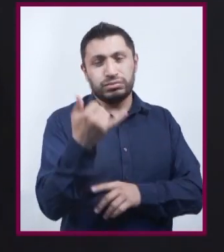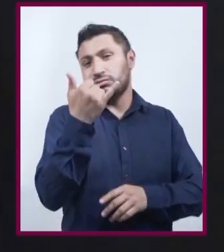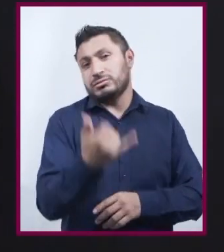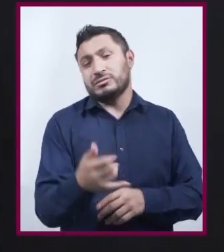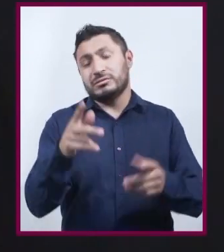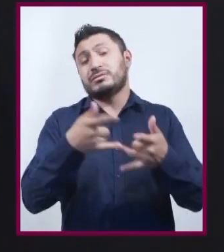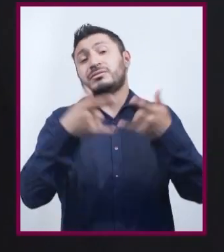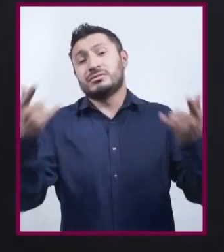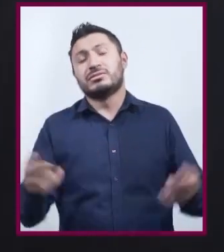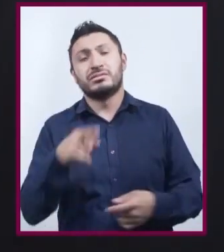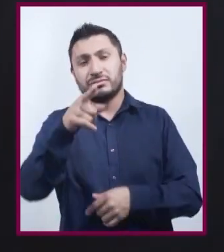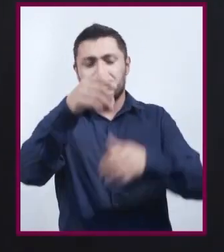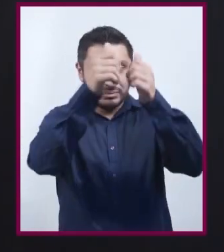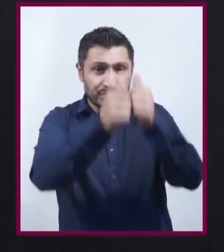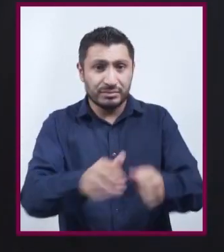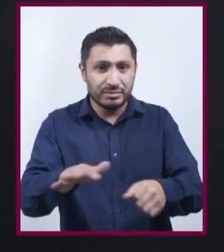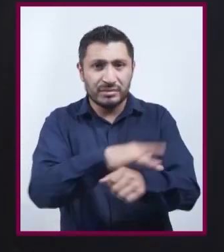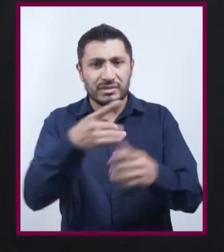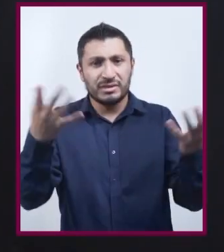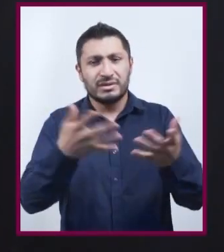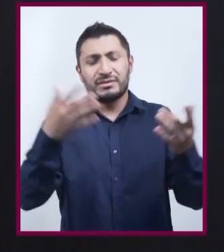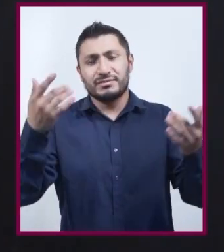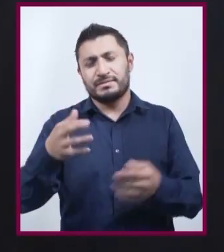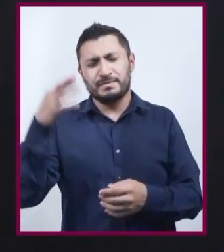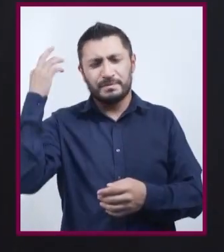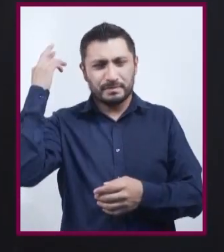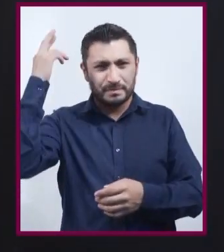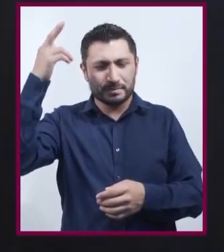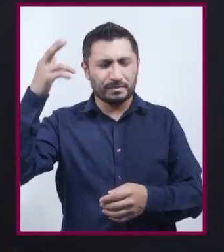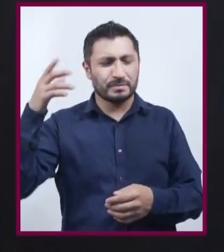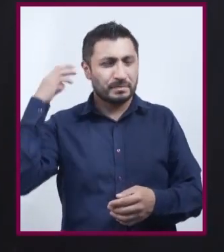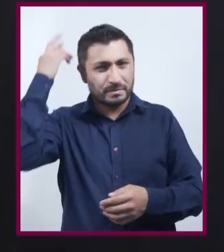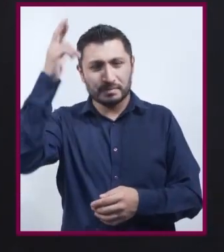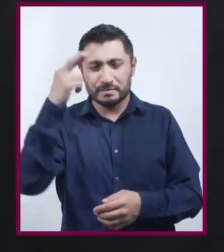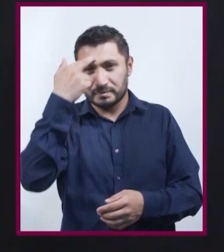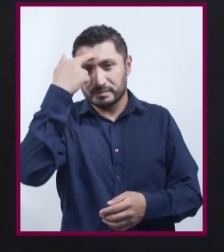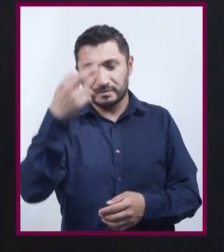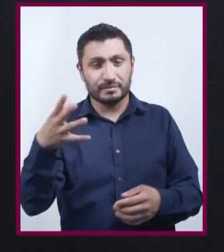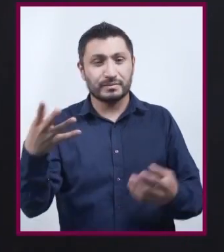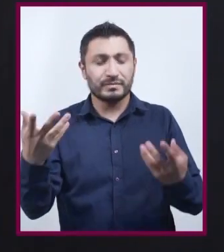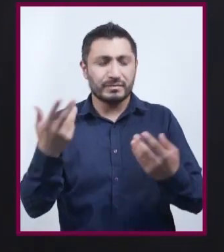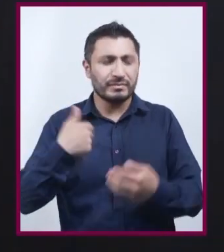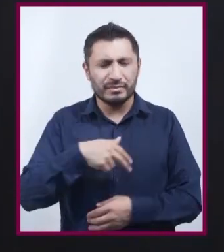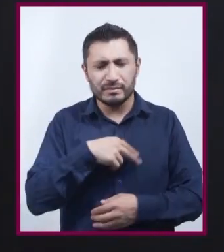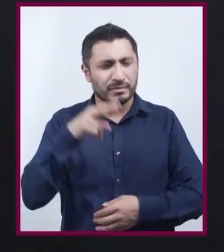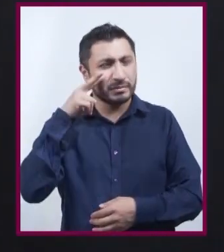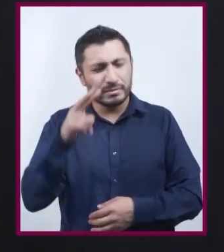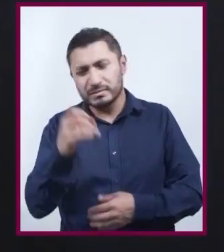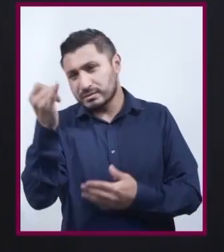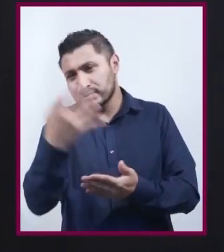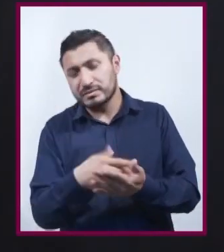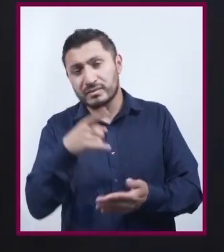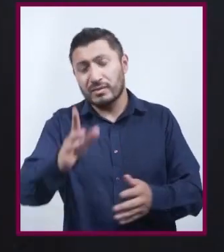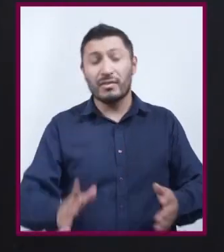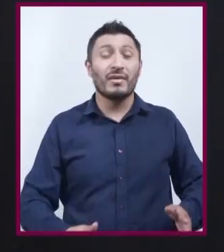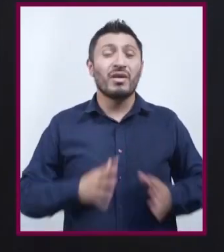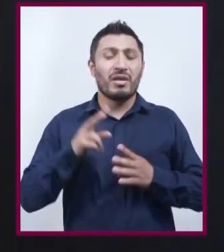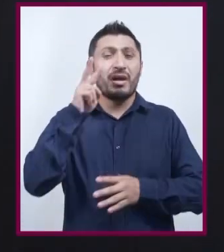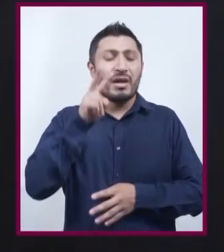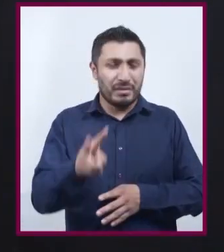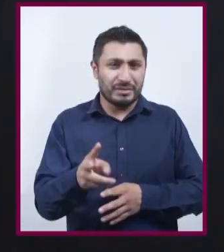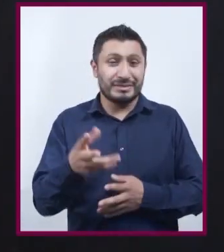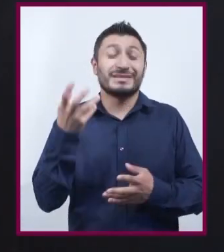audiovisuales y la historia. Te sugiero que no le cambies porque realizaremos un recorrido a través de nuestra relación con las imágenes.